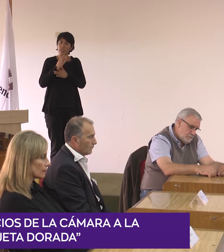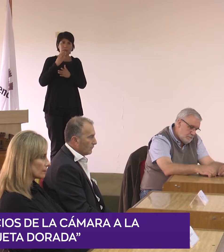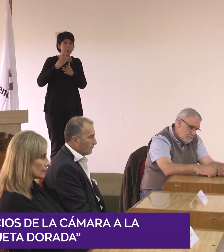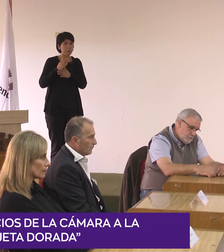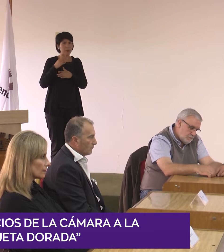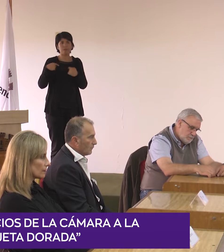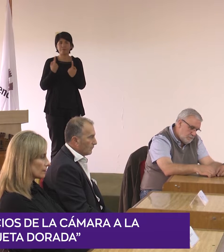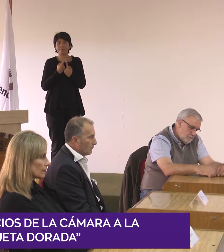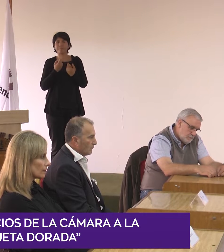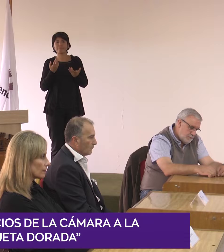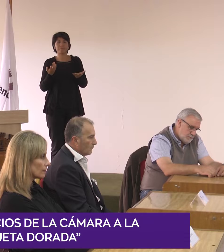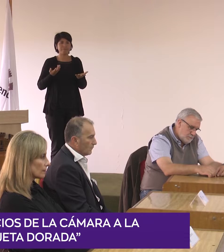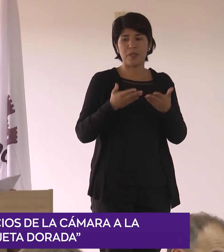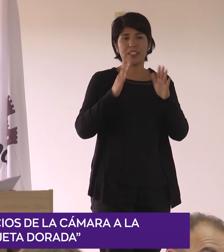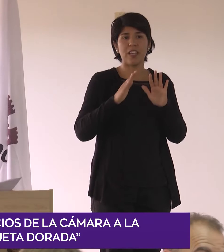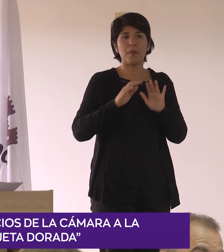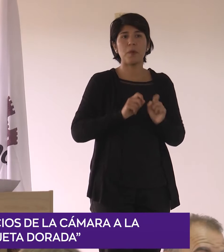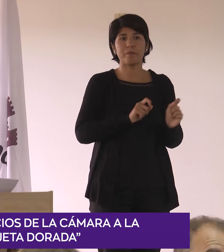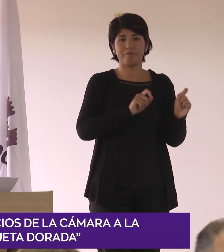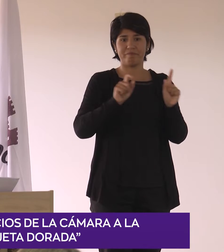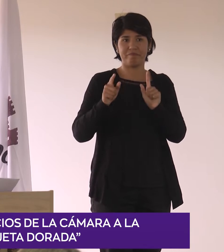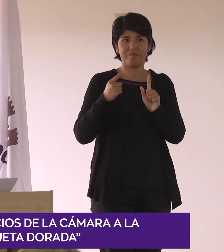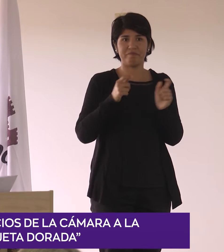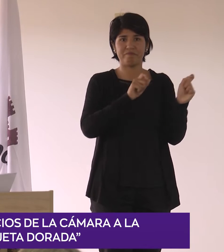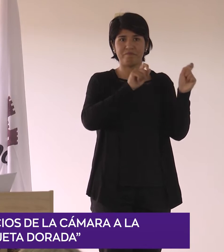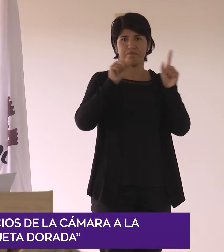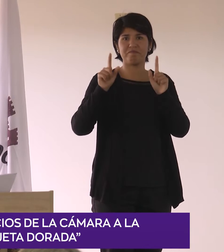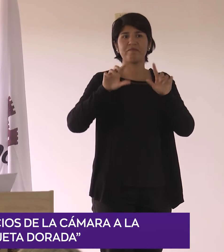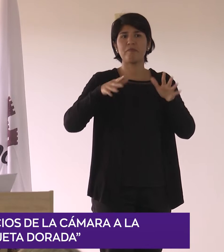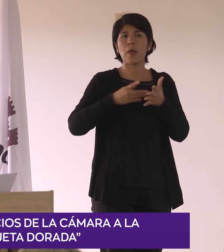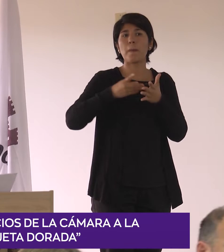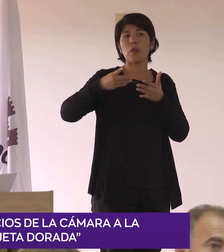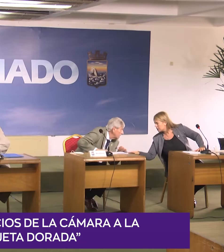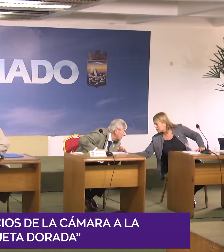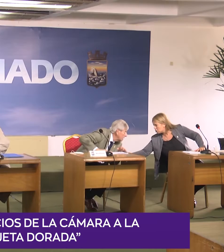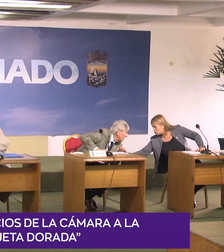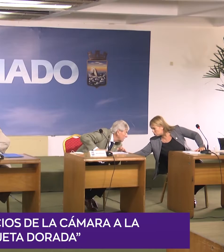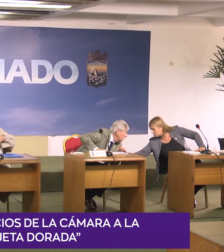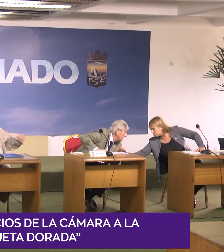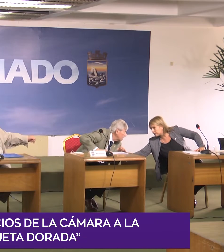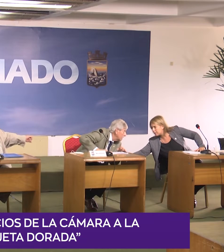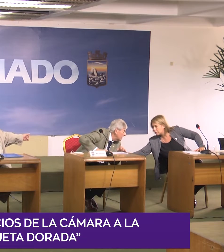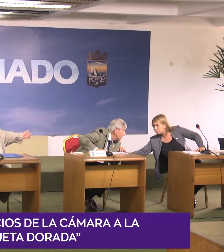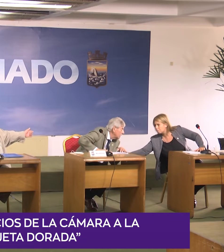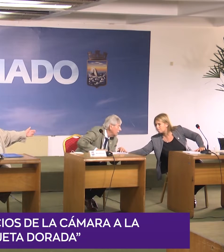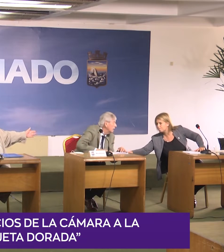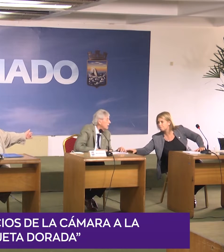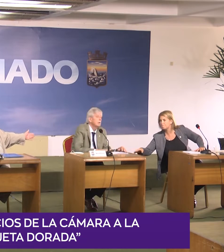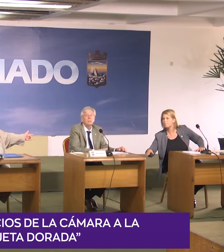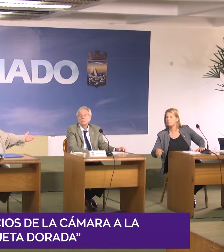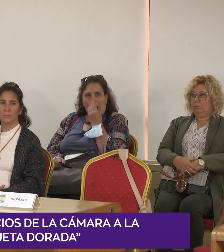después hacerlo. Y claro, en época de pandemia fue una tarea más fácil, que en eso, por eso digo, el equipo de la